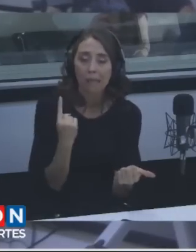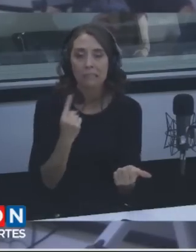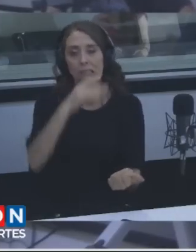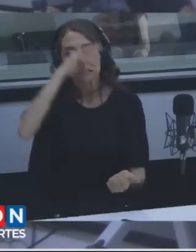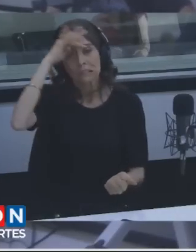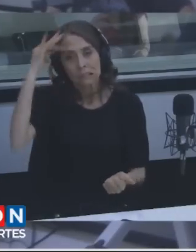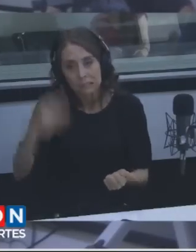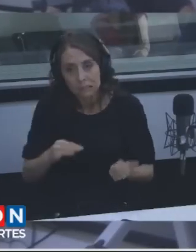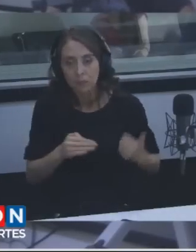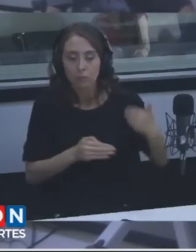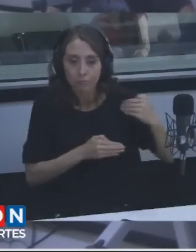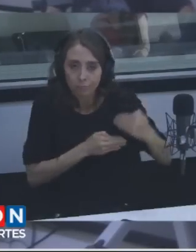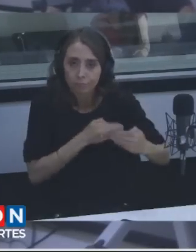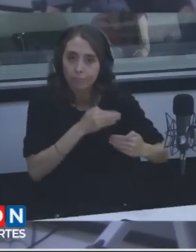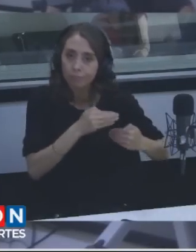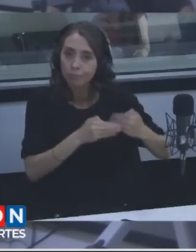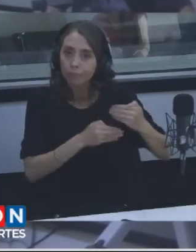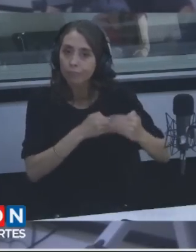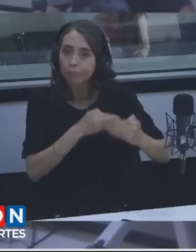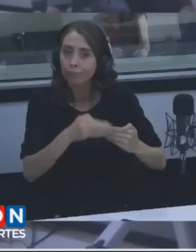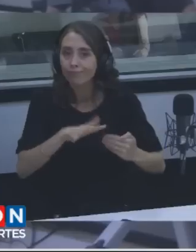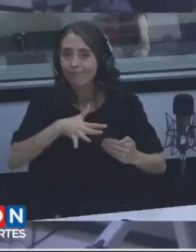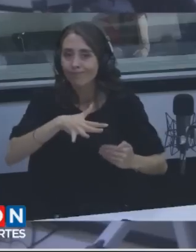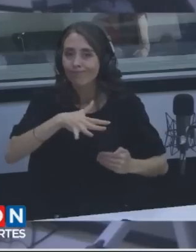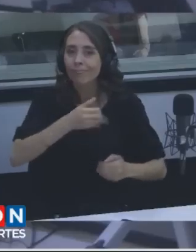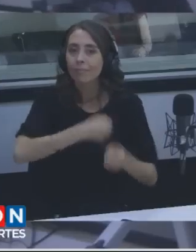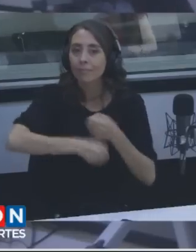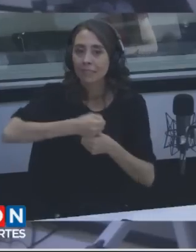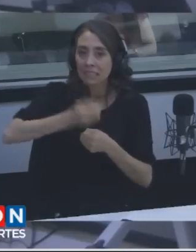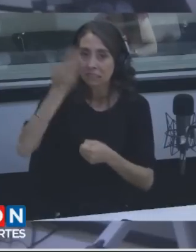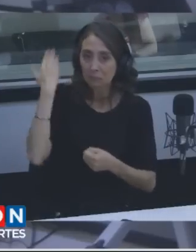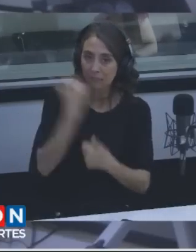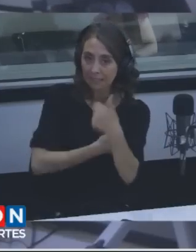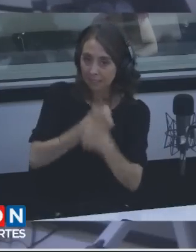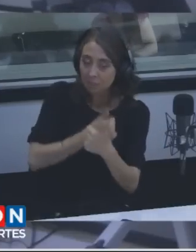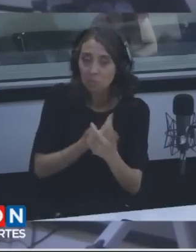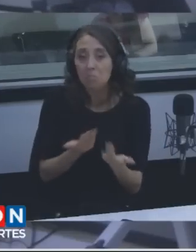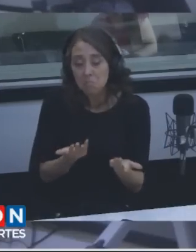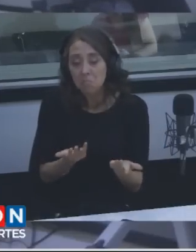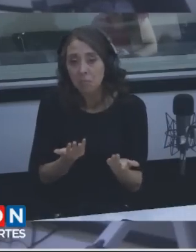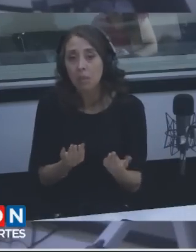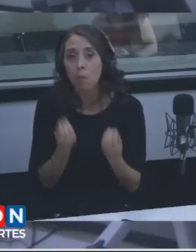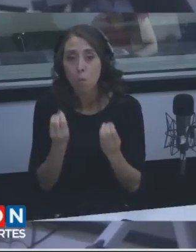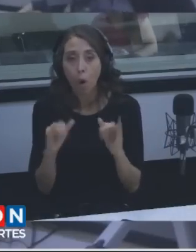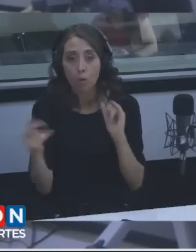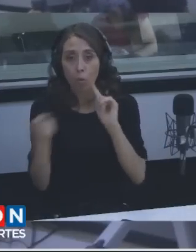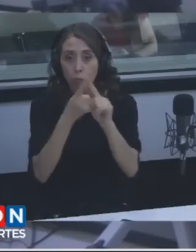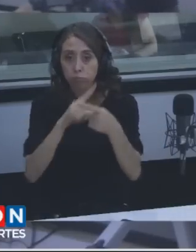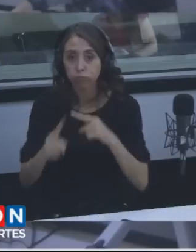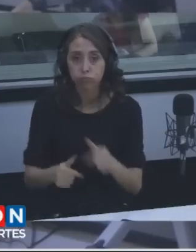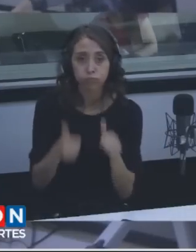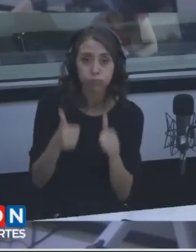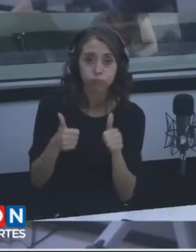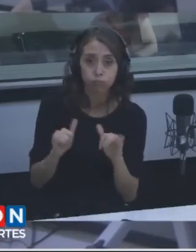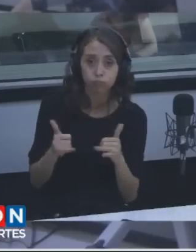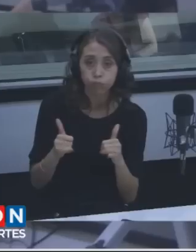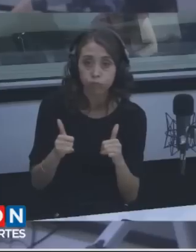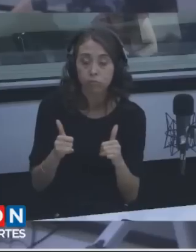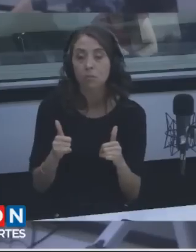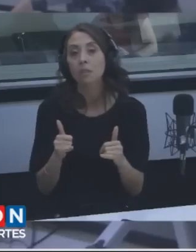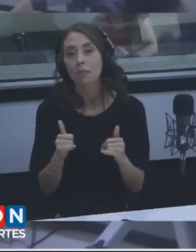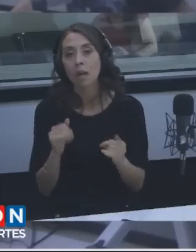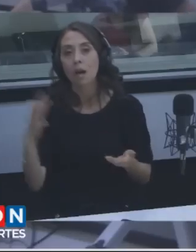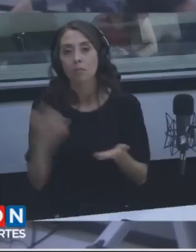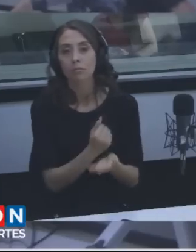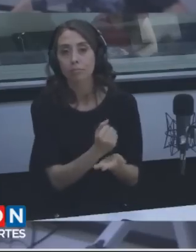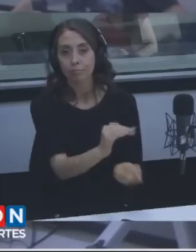Y así fue un poco la irregularidad que tuvimos en el torneo, pero obviamente a base de los buenos partidos que hicimos no llevamos ese título.